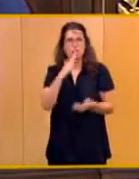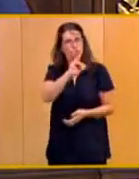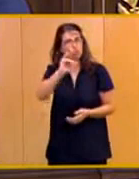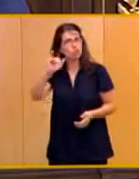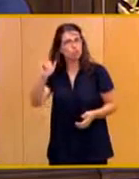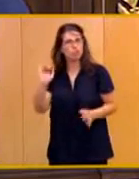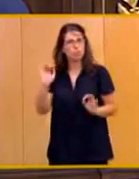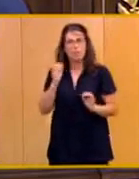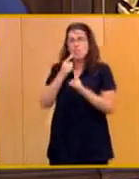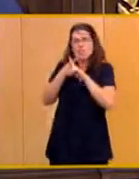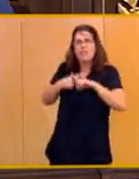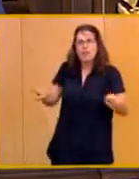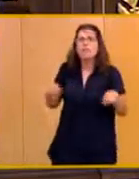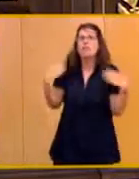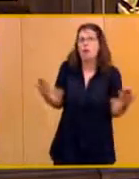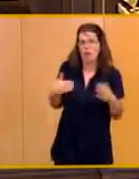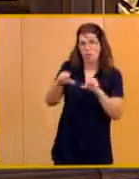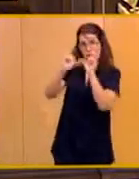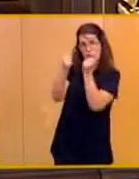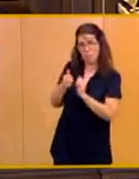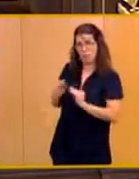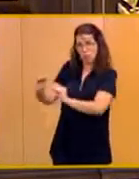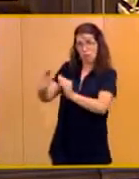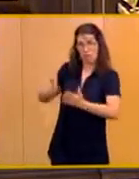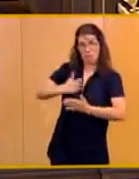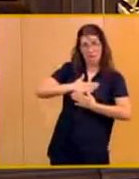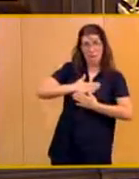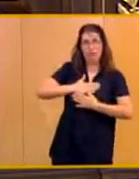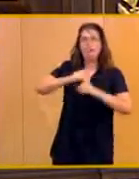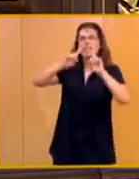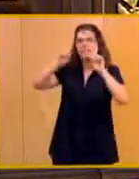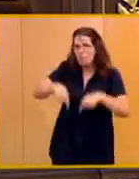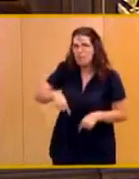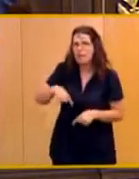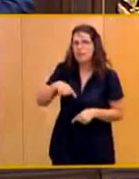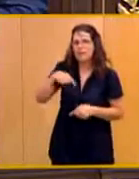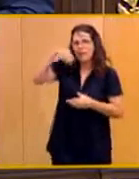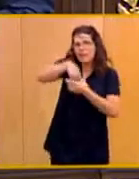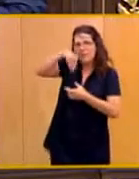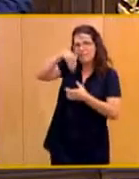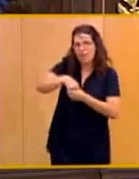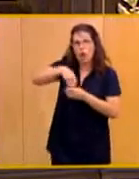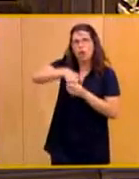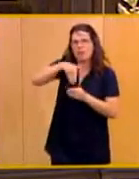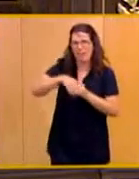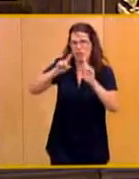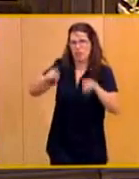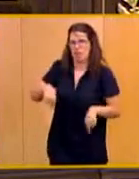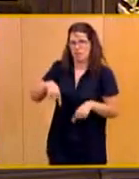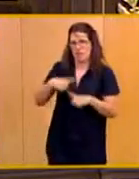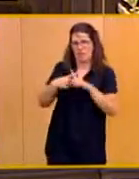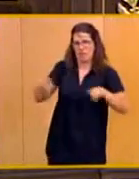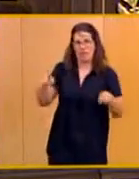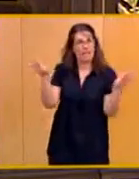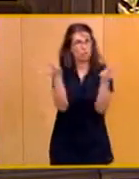en las formas, sino también en el fondo. Se lo voy a resumir. Con